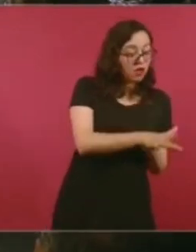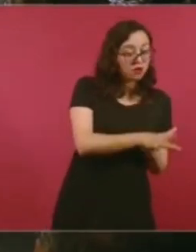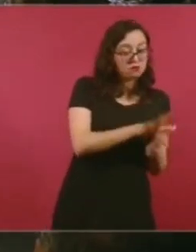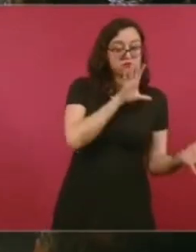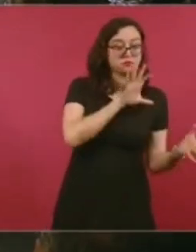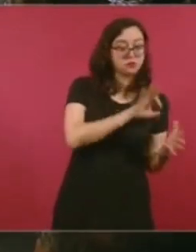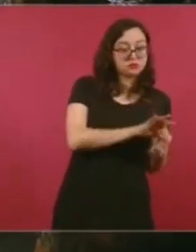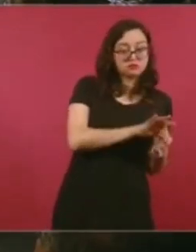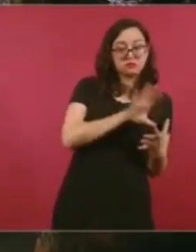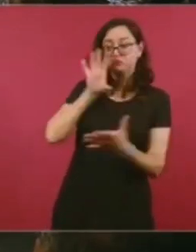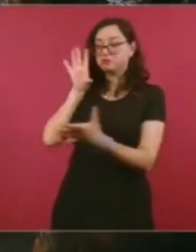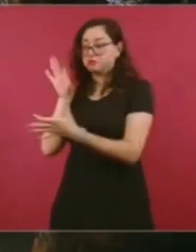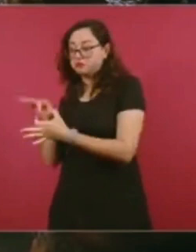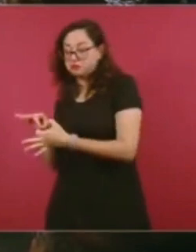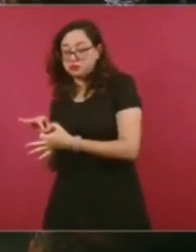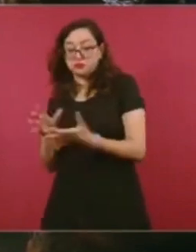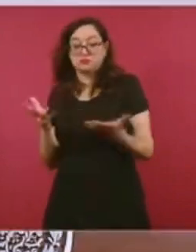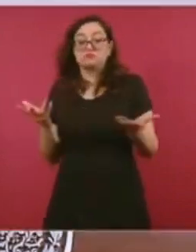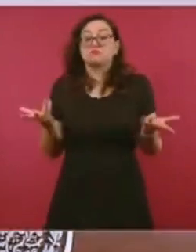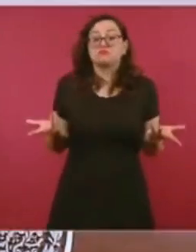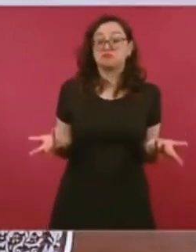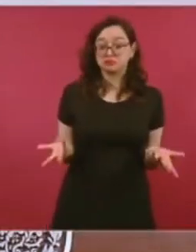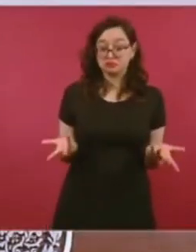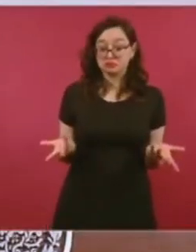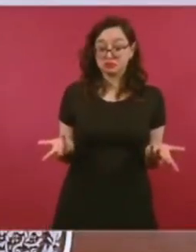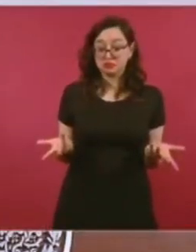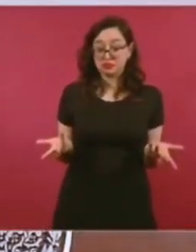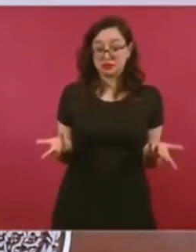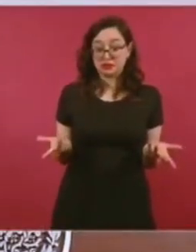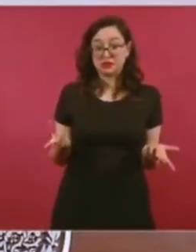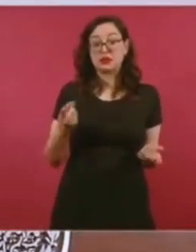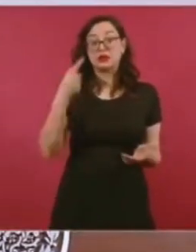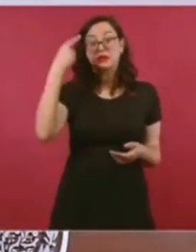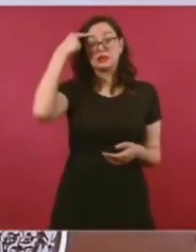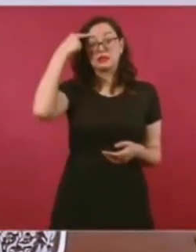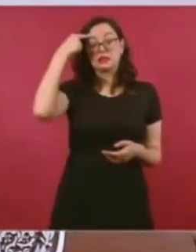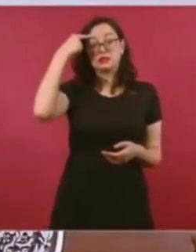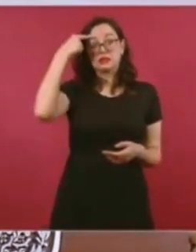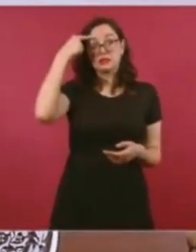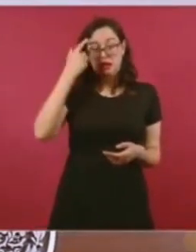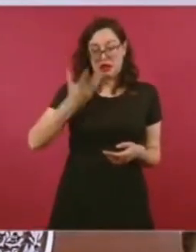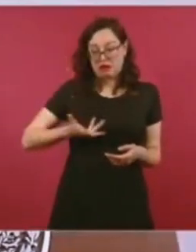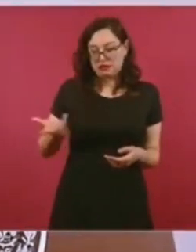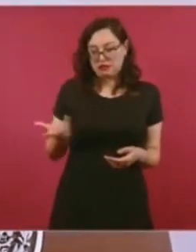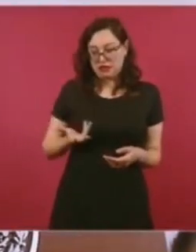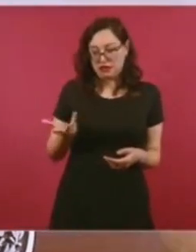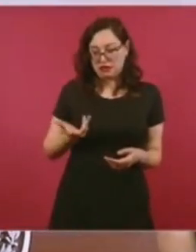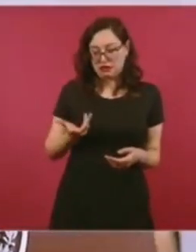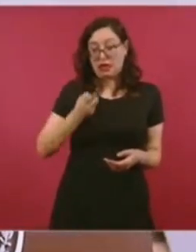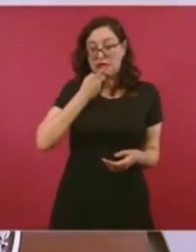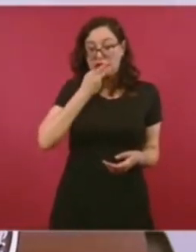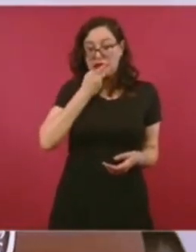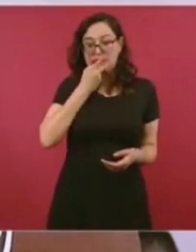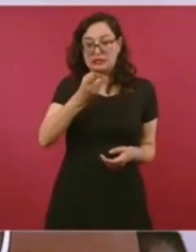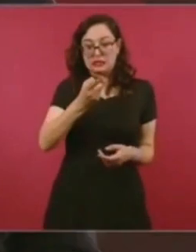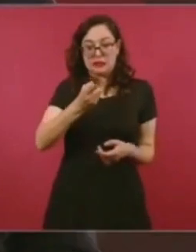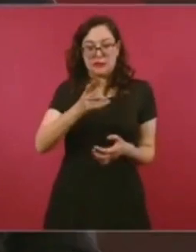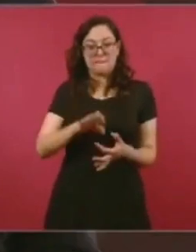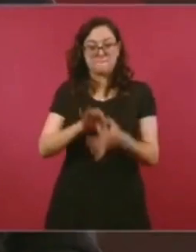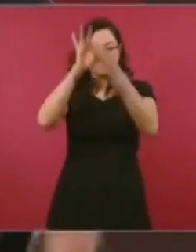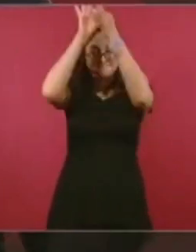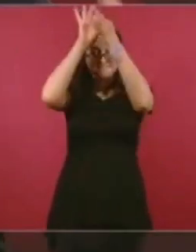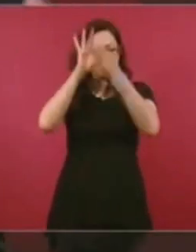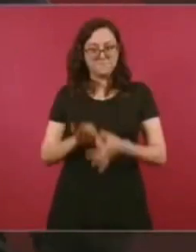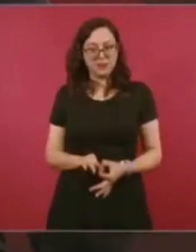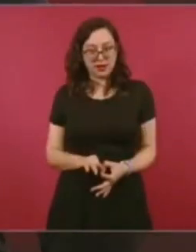no podemos permitir que la oligarquía recupere El Poder y continúe saqueando a nuestra nación debemos seguir apoyando al presidente